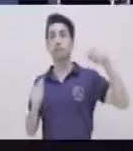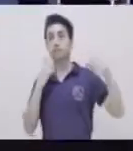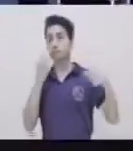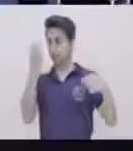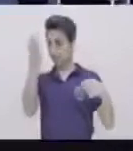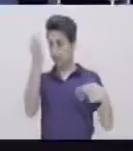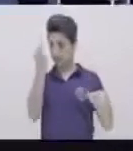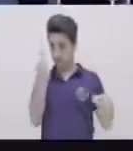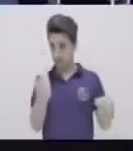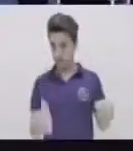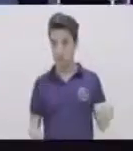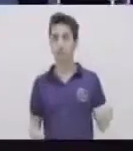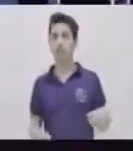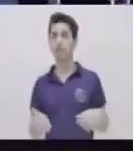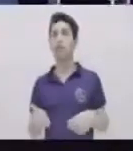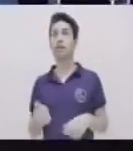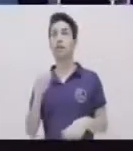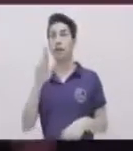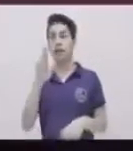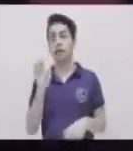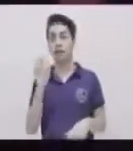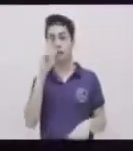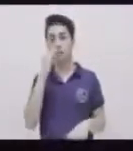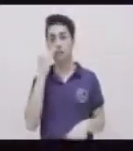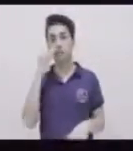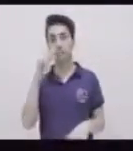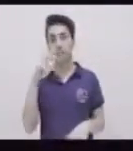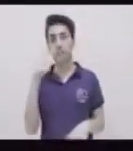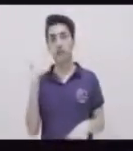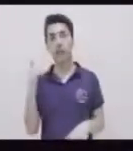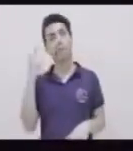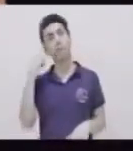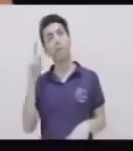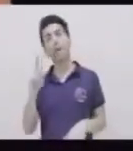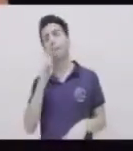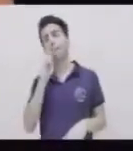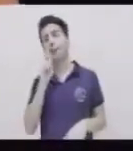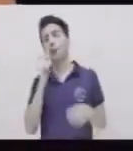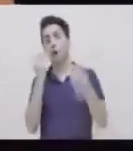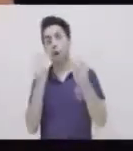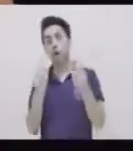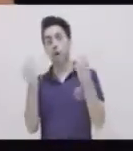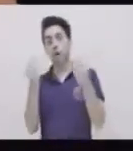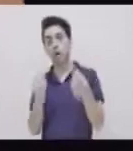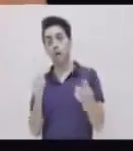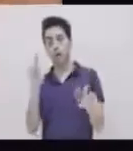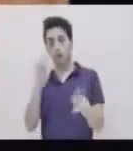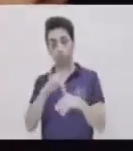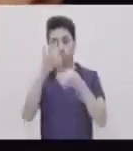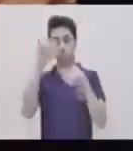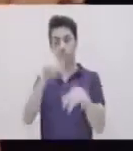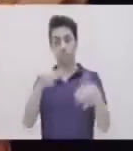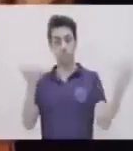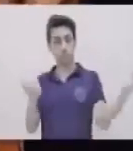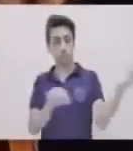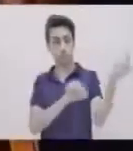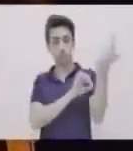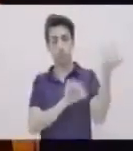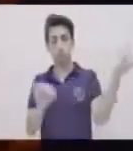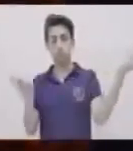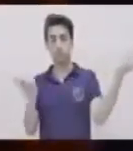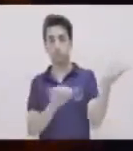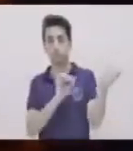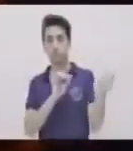barbada. Luego, las cuerdas se afinan y se estiran a través de las